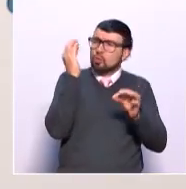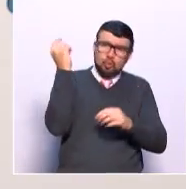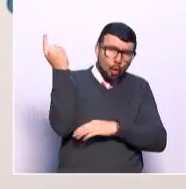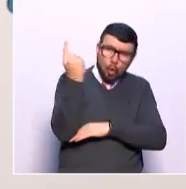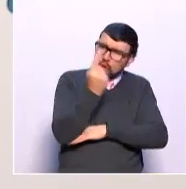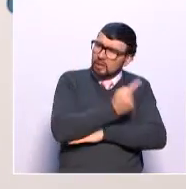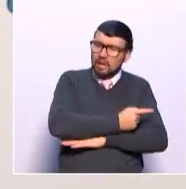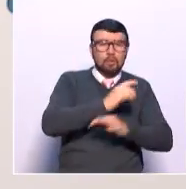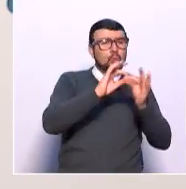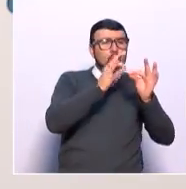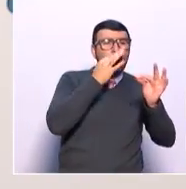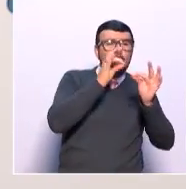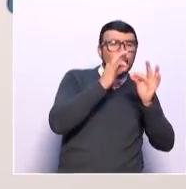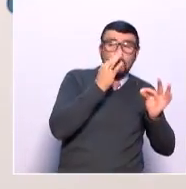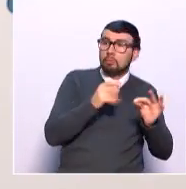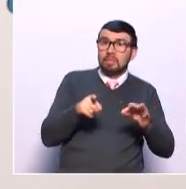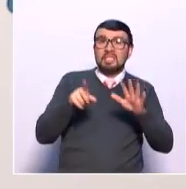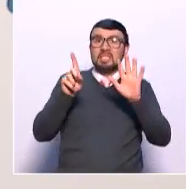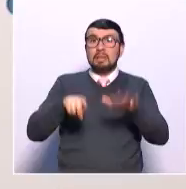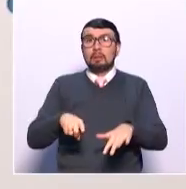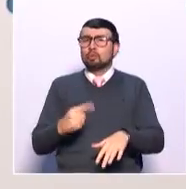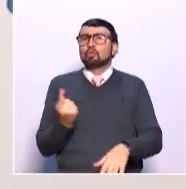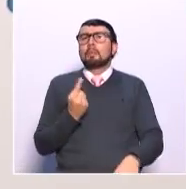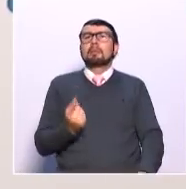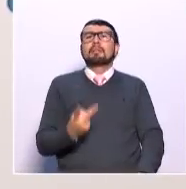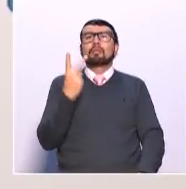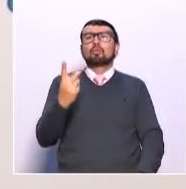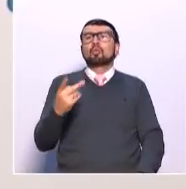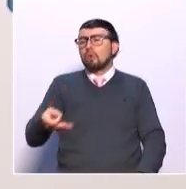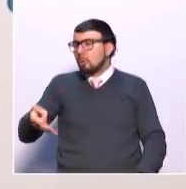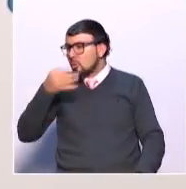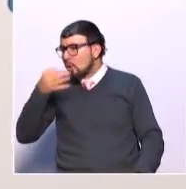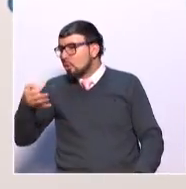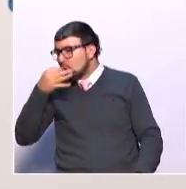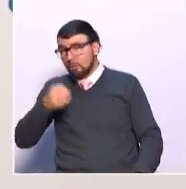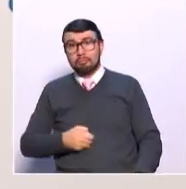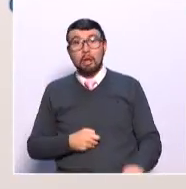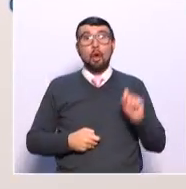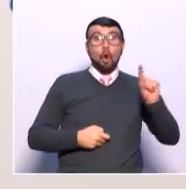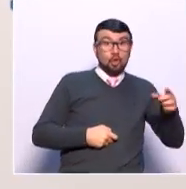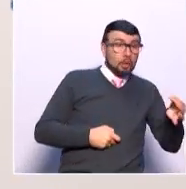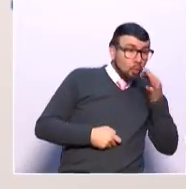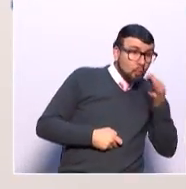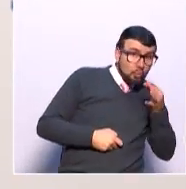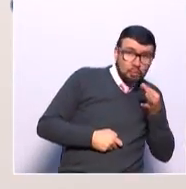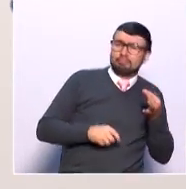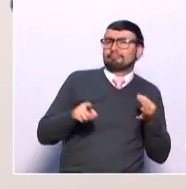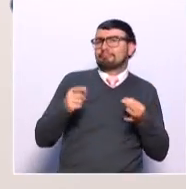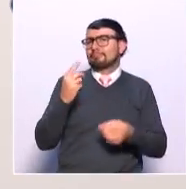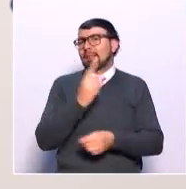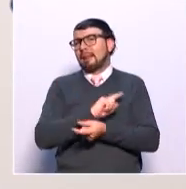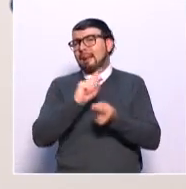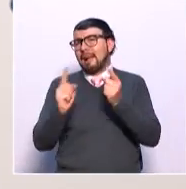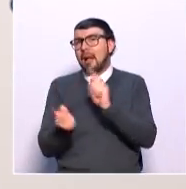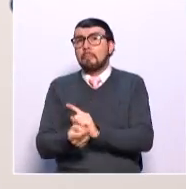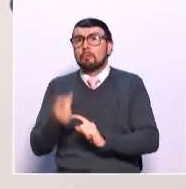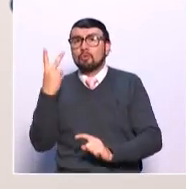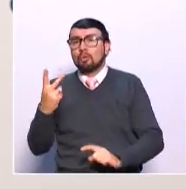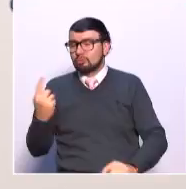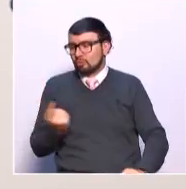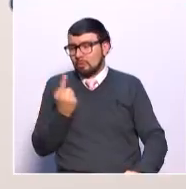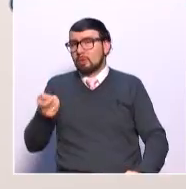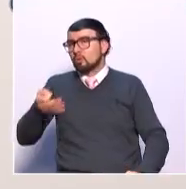en seis meses la señora estaba con dos medicamentos porque porque hizo una desinflamación la desintoxicación